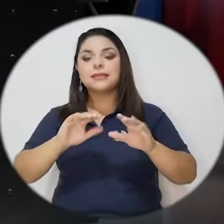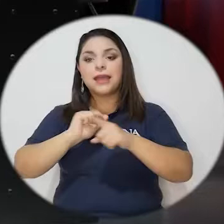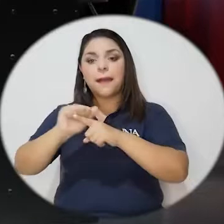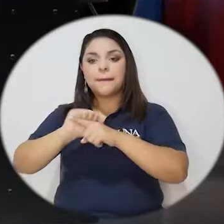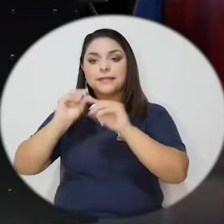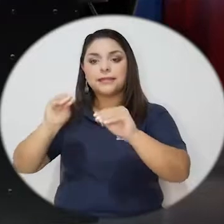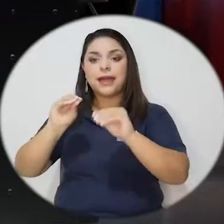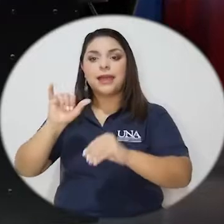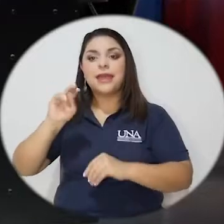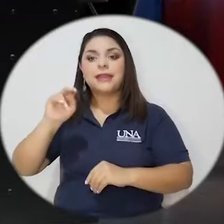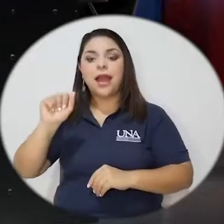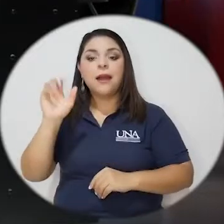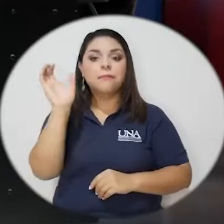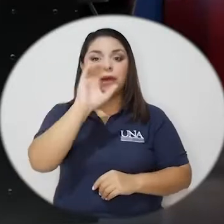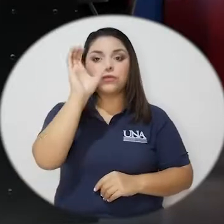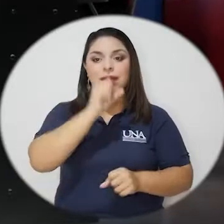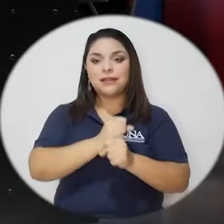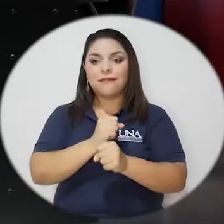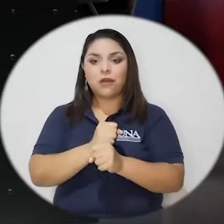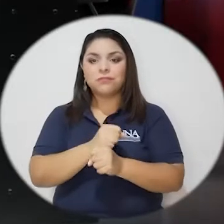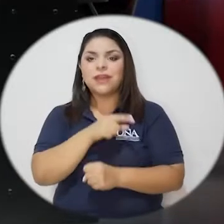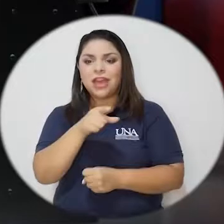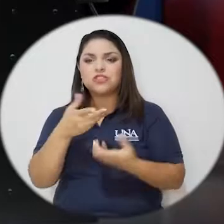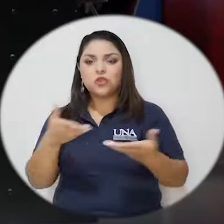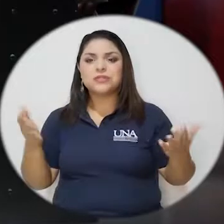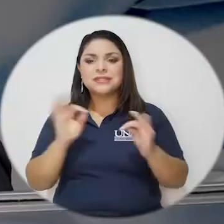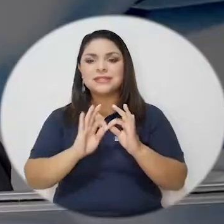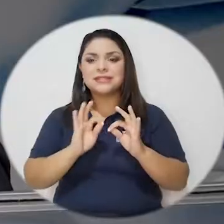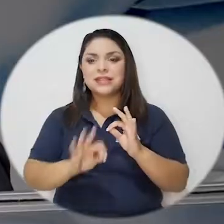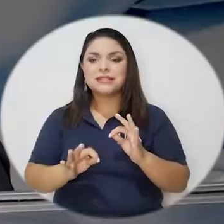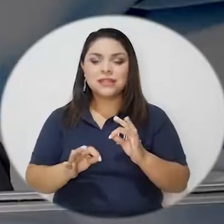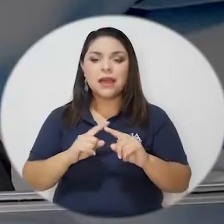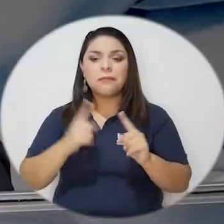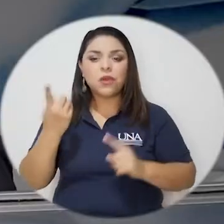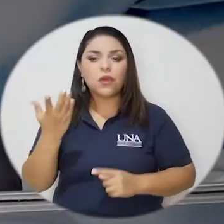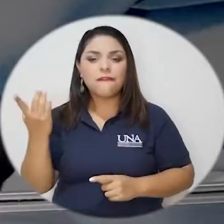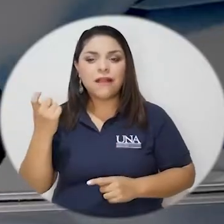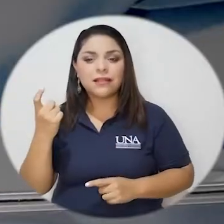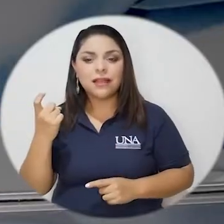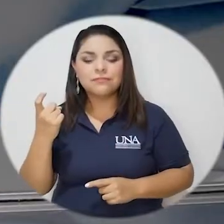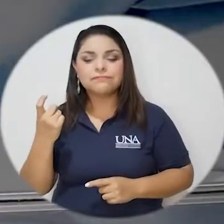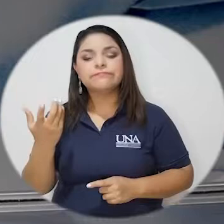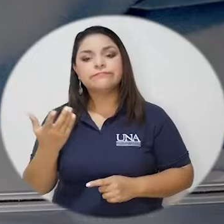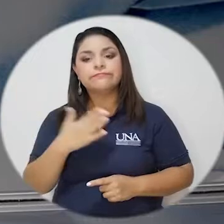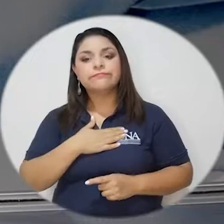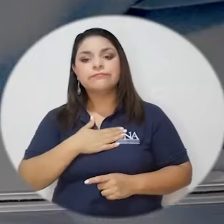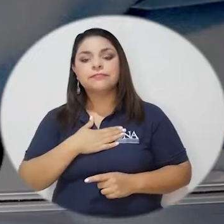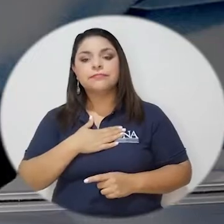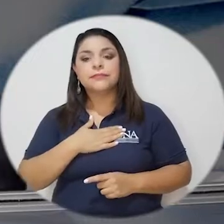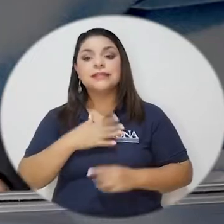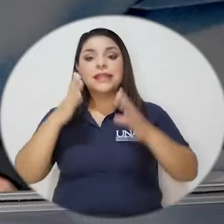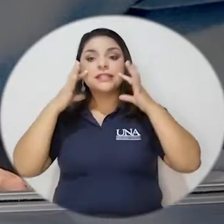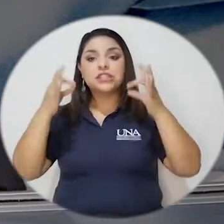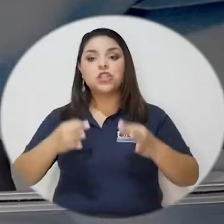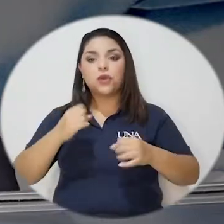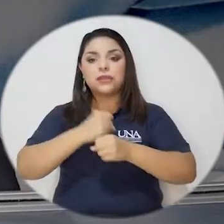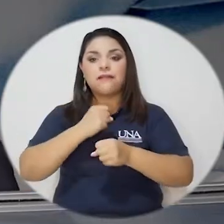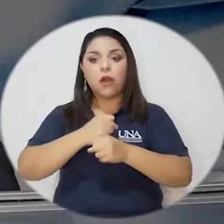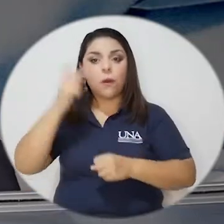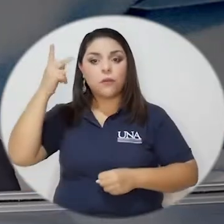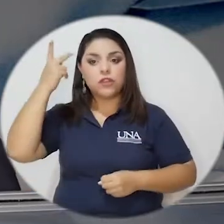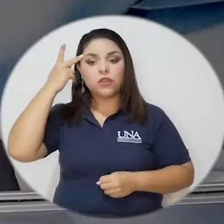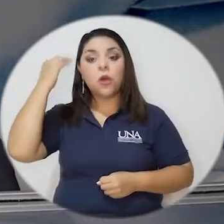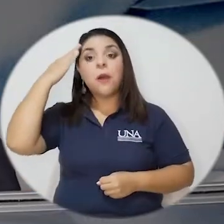empleabilidad. Cosas que son sencillas, pero ¿qué nos falta? Estimado Manuel, decisión y gestión política, porque el problema de Costa